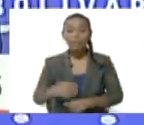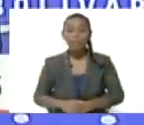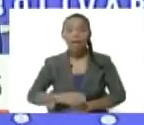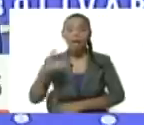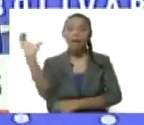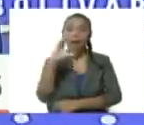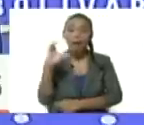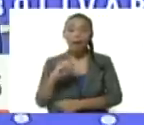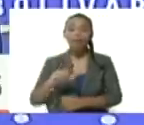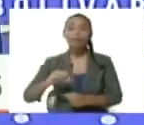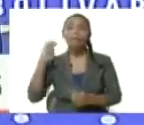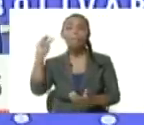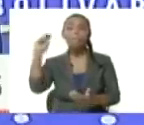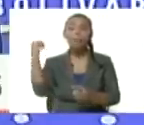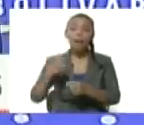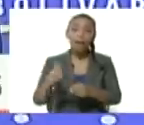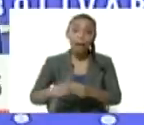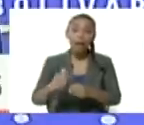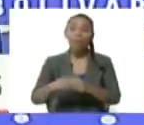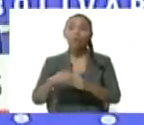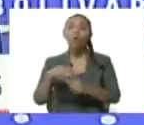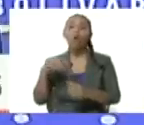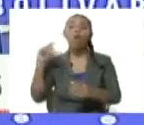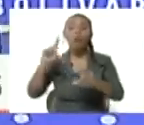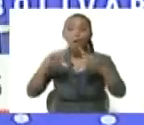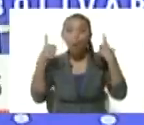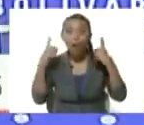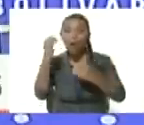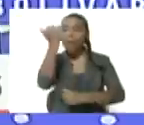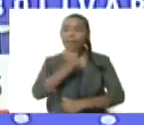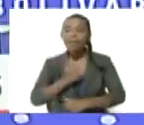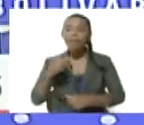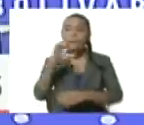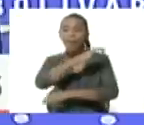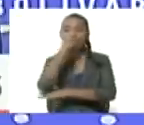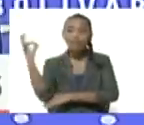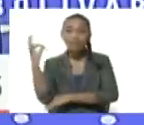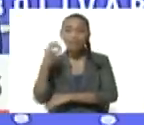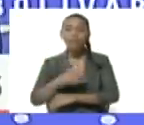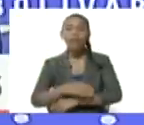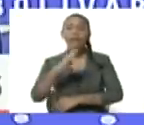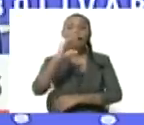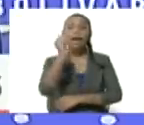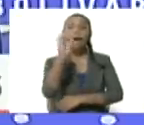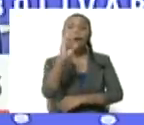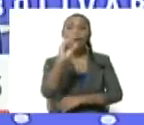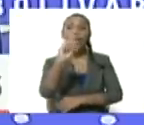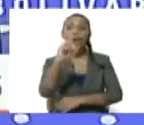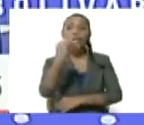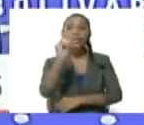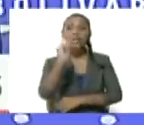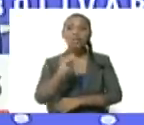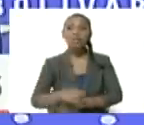Caracas, Maracaibo, La Guaira, Valencia, Barquisimeto, Caroní.